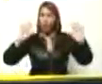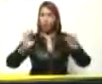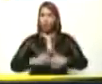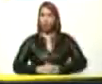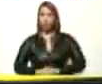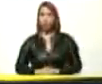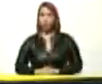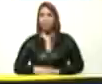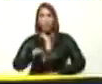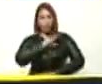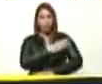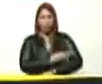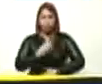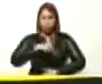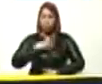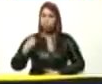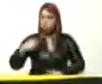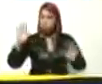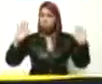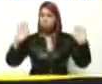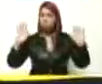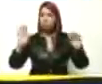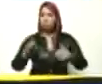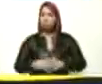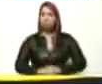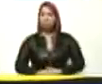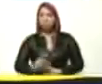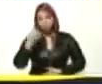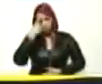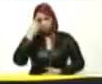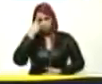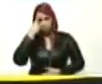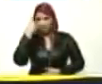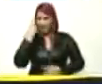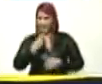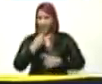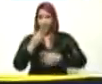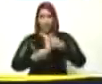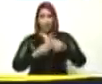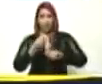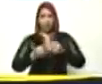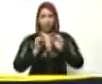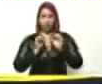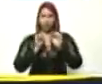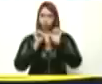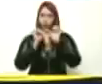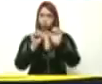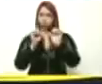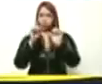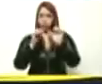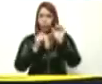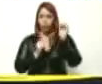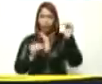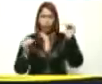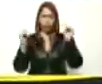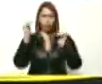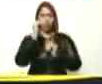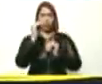de la fuerza, que hemos tenido, y sabemos, lo que hay que hacer, para mantenerla, y acrecentarla,